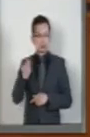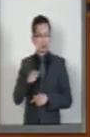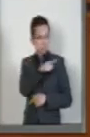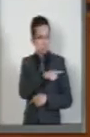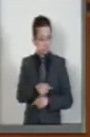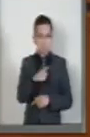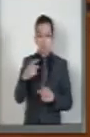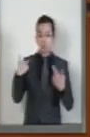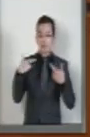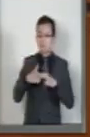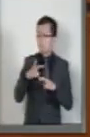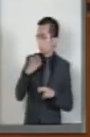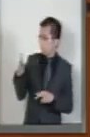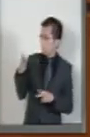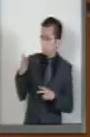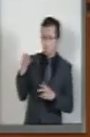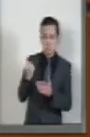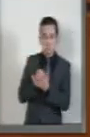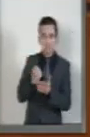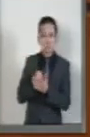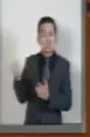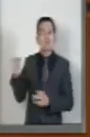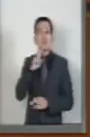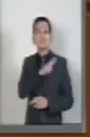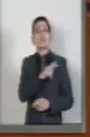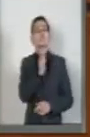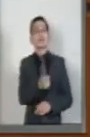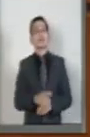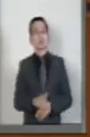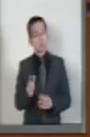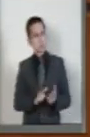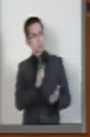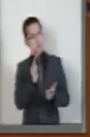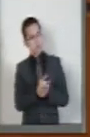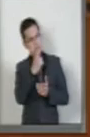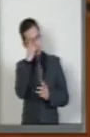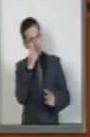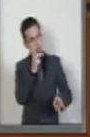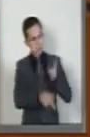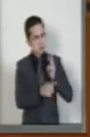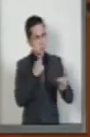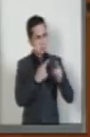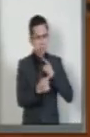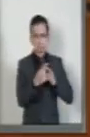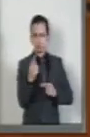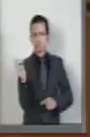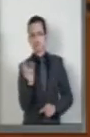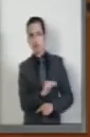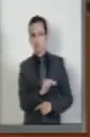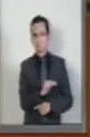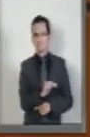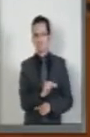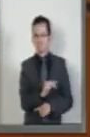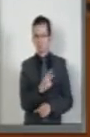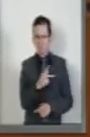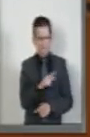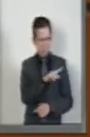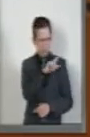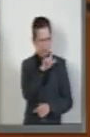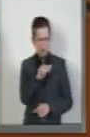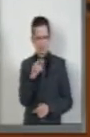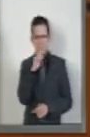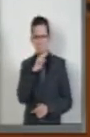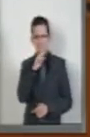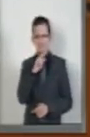de los maestros, se responde que la ley no se negocia, pero acto seguido el presidente